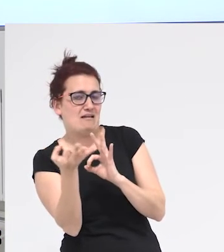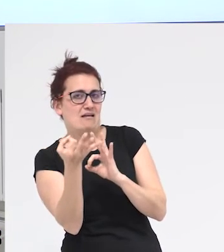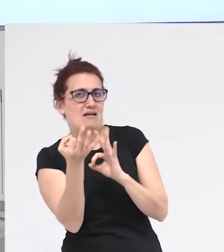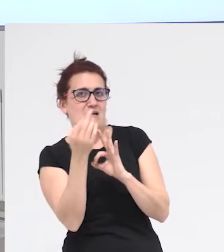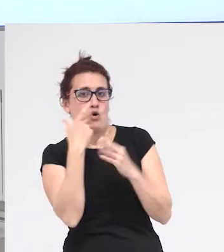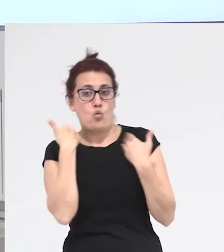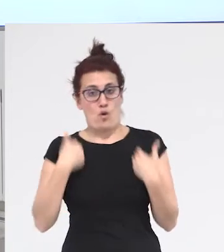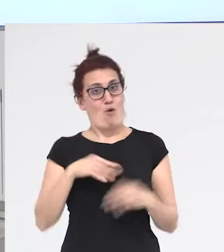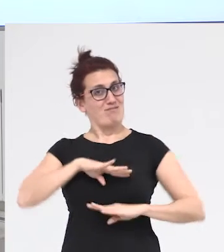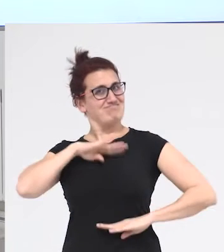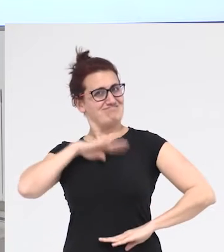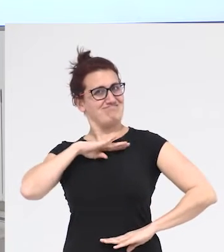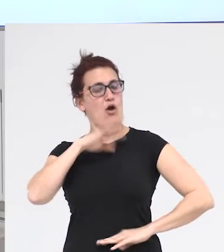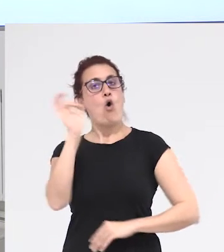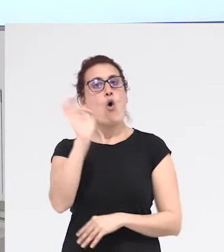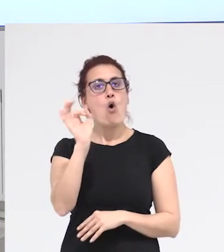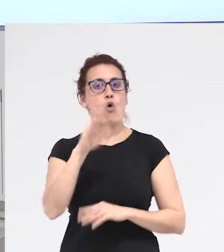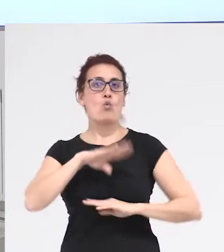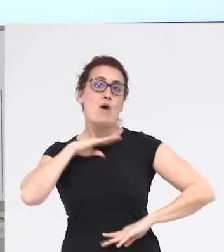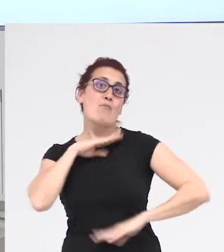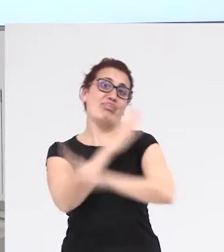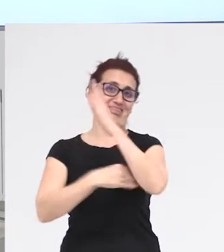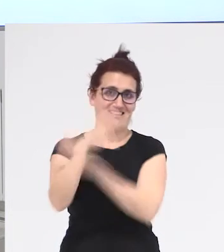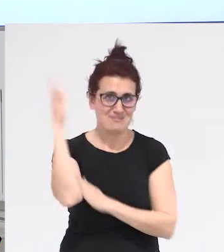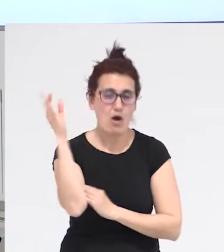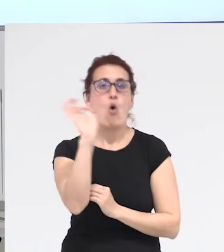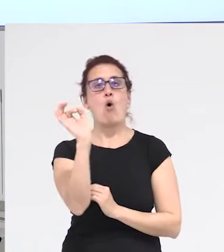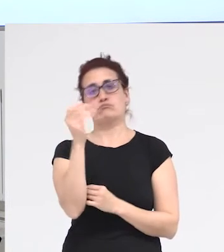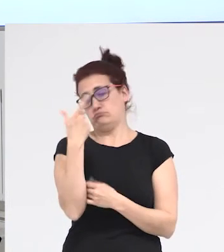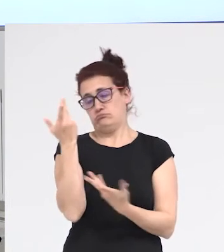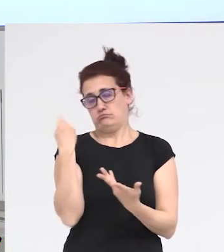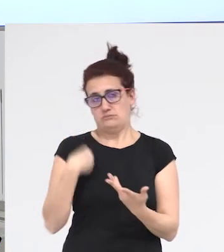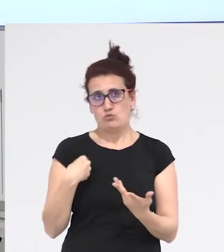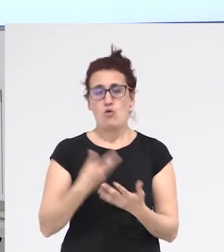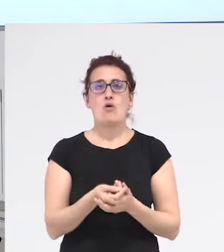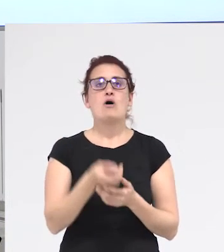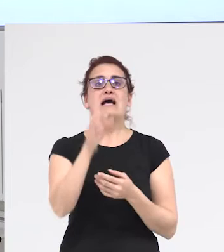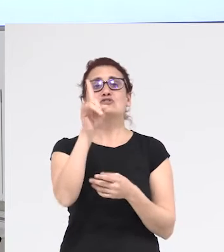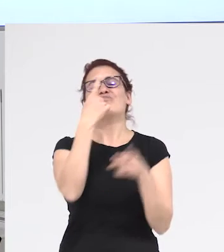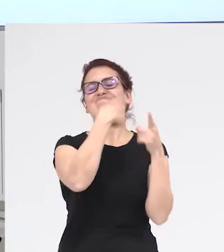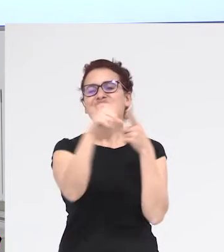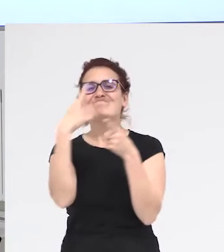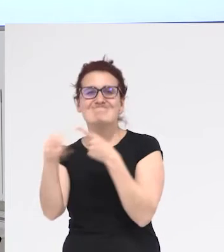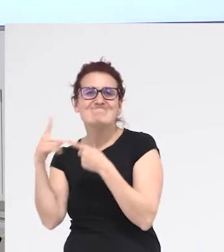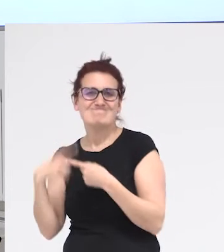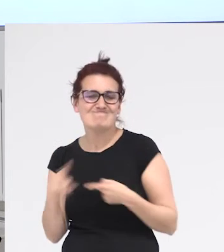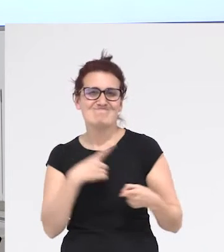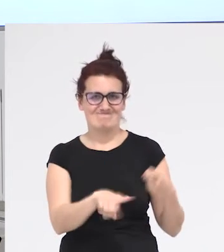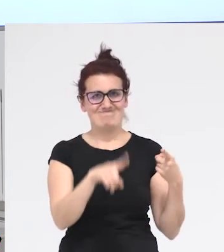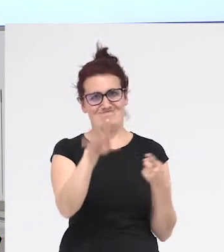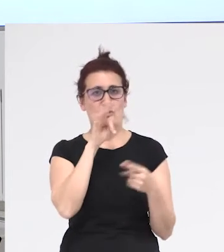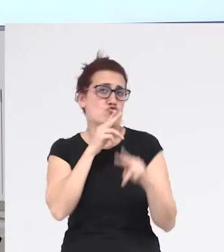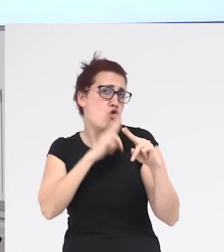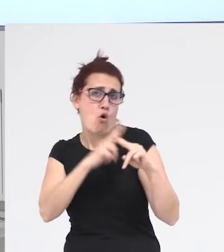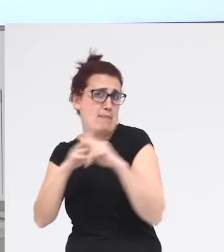se convierte en un cuerpo capaz o en un cuerpo discapacitado o minusválido. Esto ha tenido ha tenido y tiene distintos